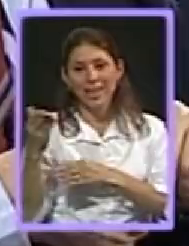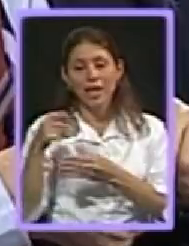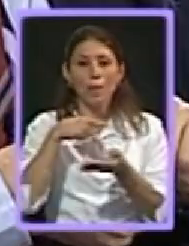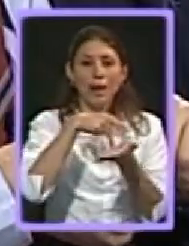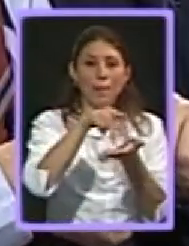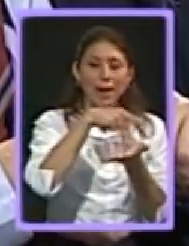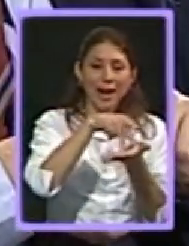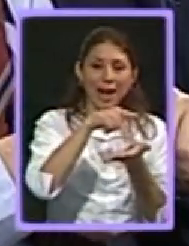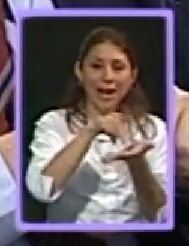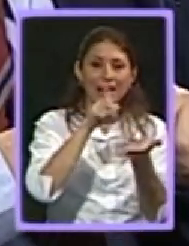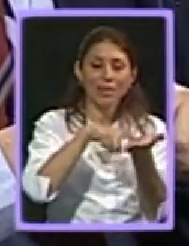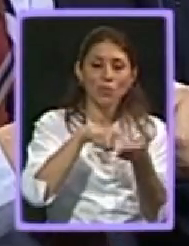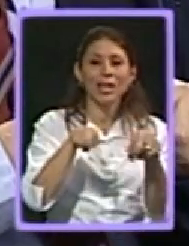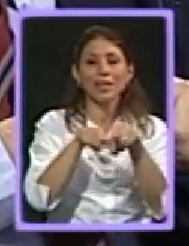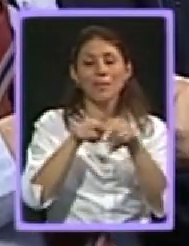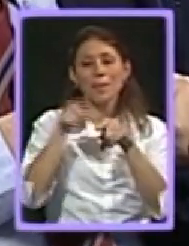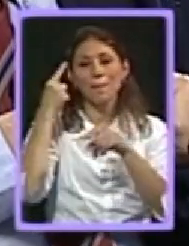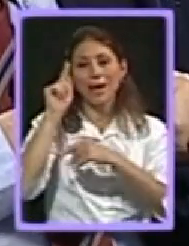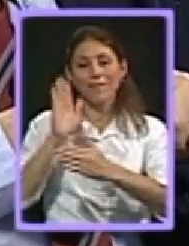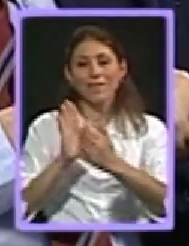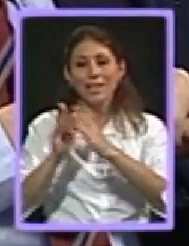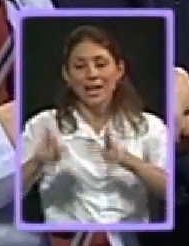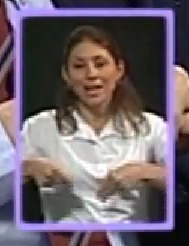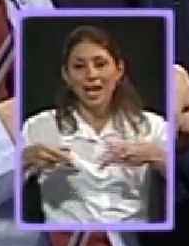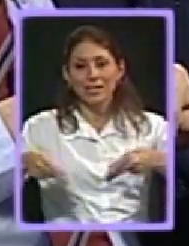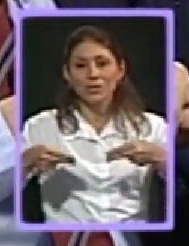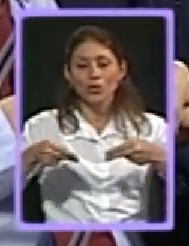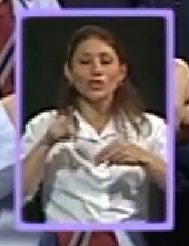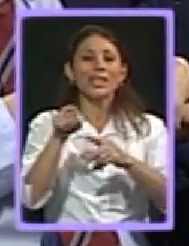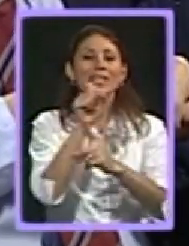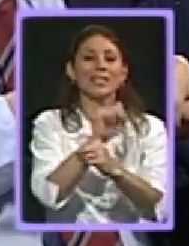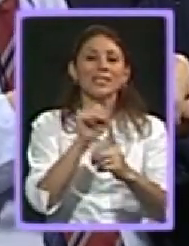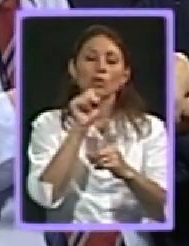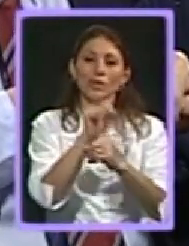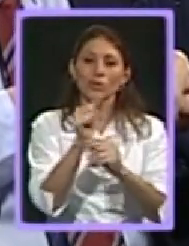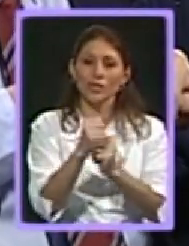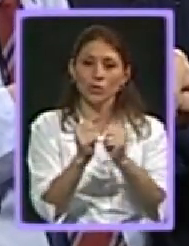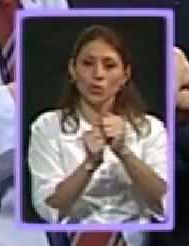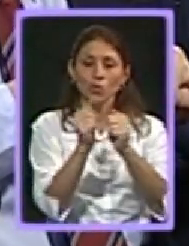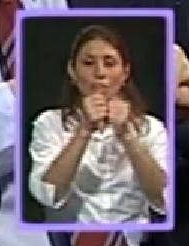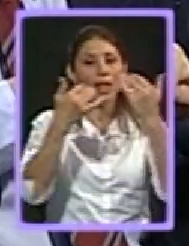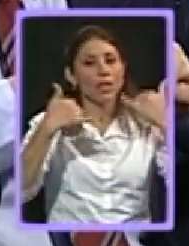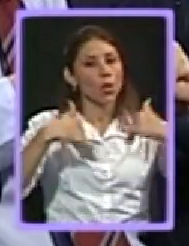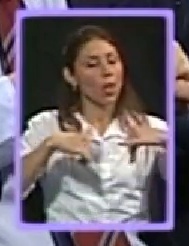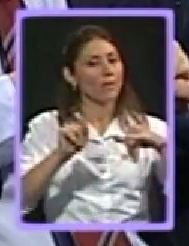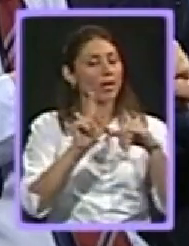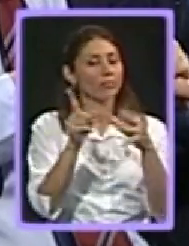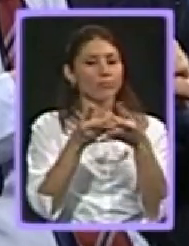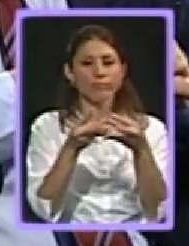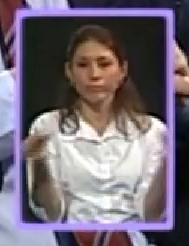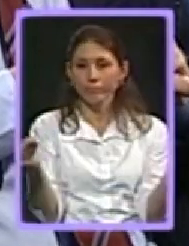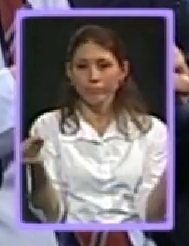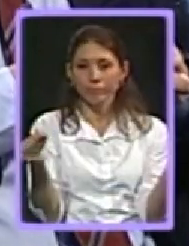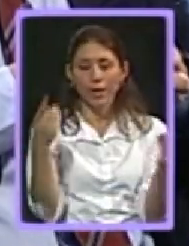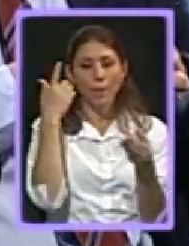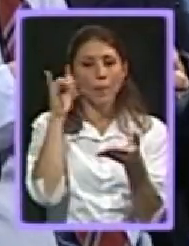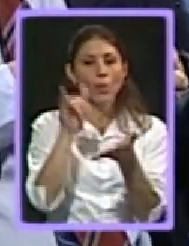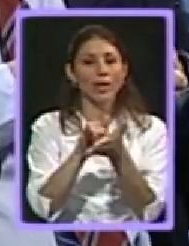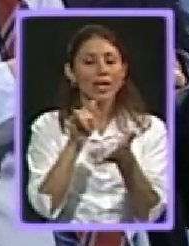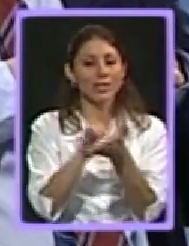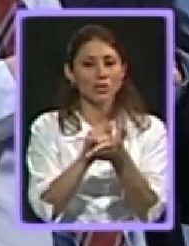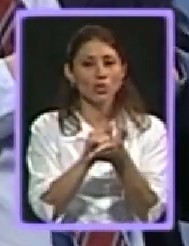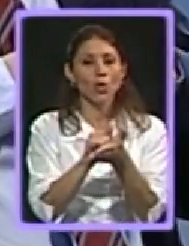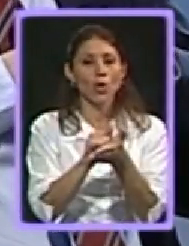enfrentar gasto. Y esa situación estructural aún está sin resolver. Y es por eso pues,